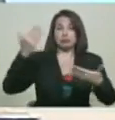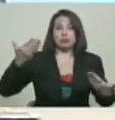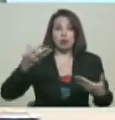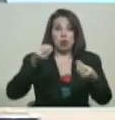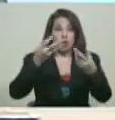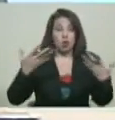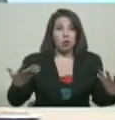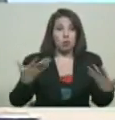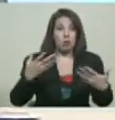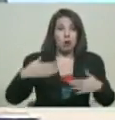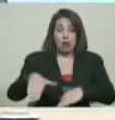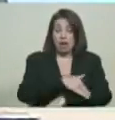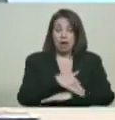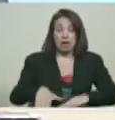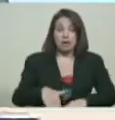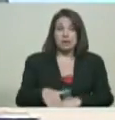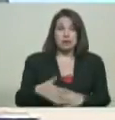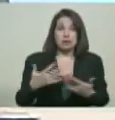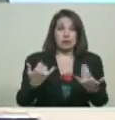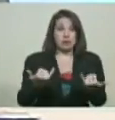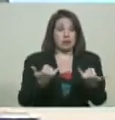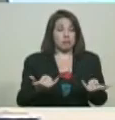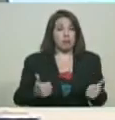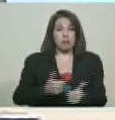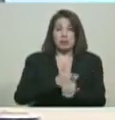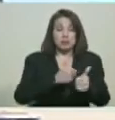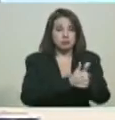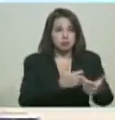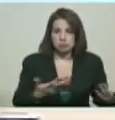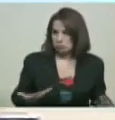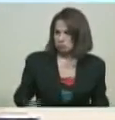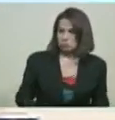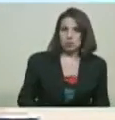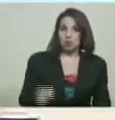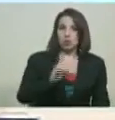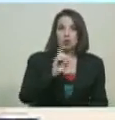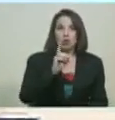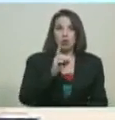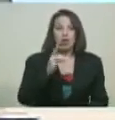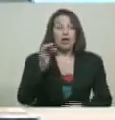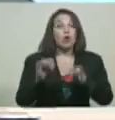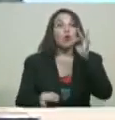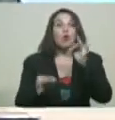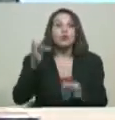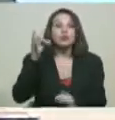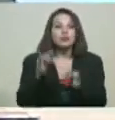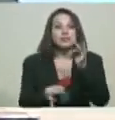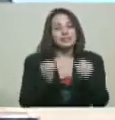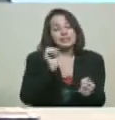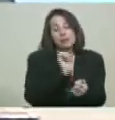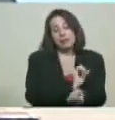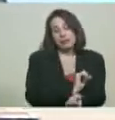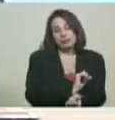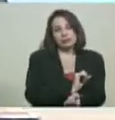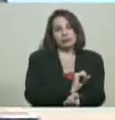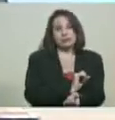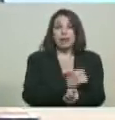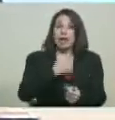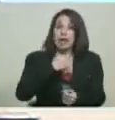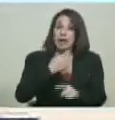in fraganti es persecución es justicia pero yo además estoy yendo más allá